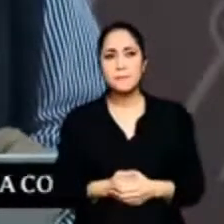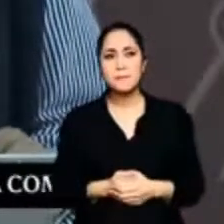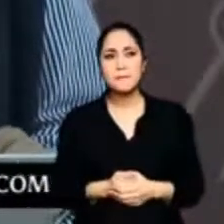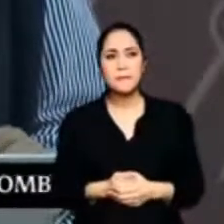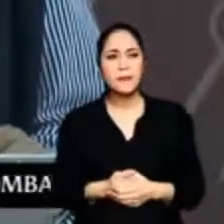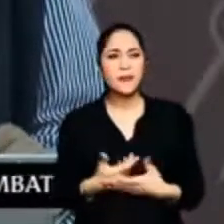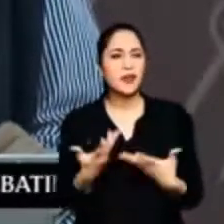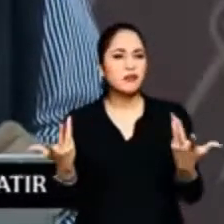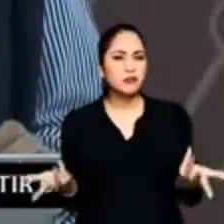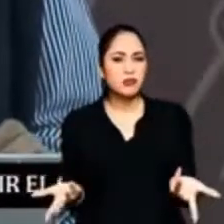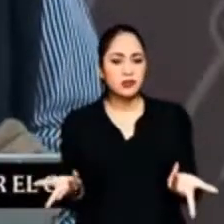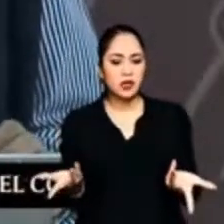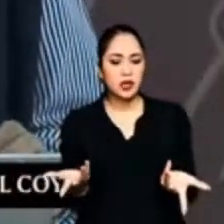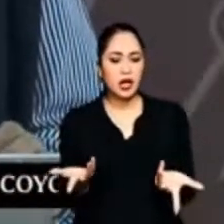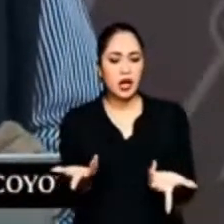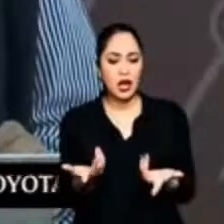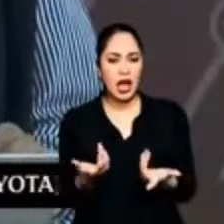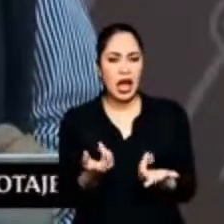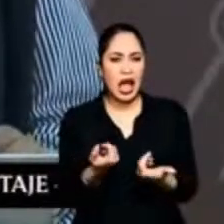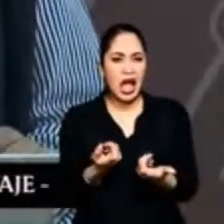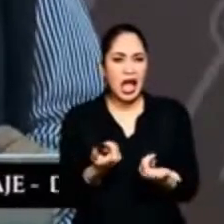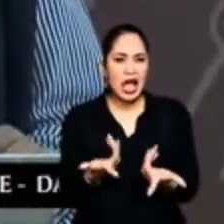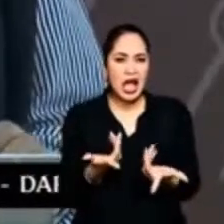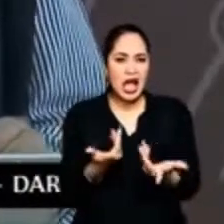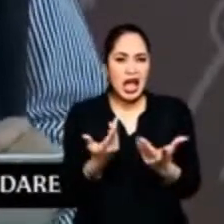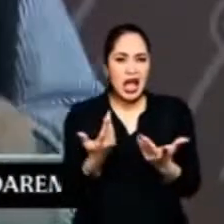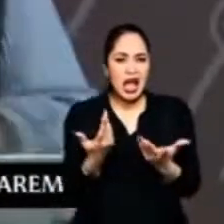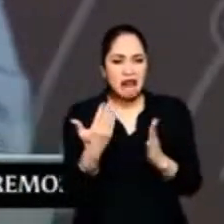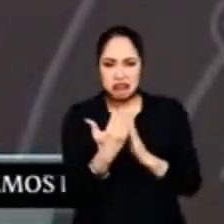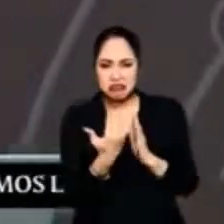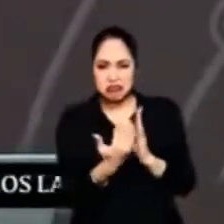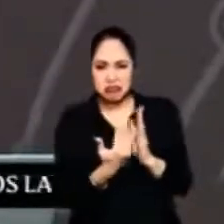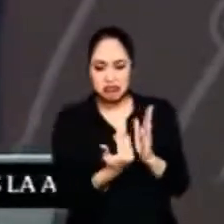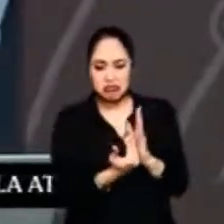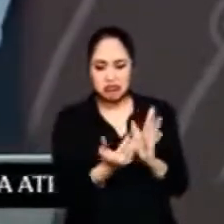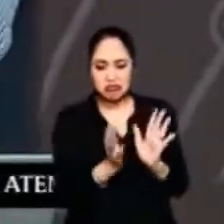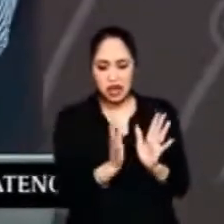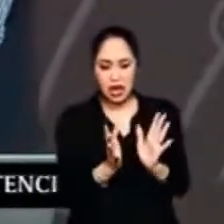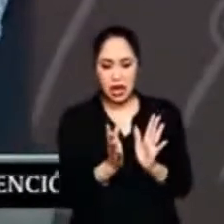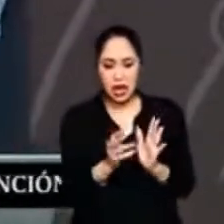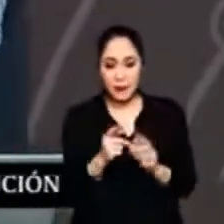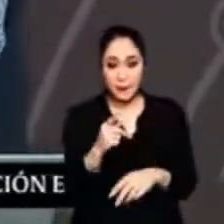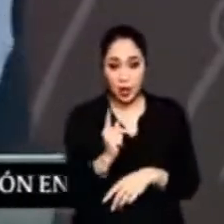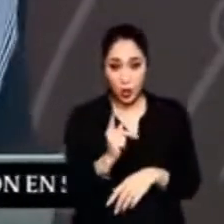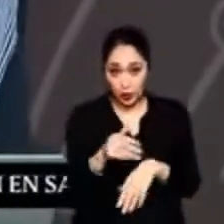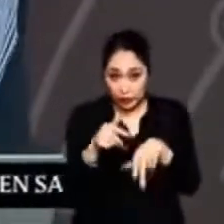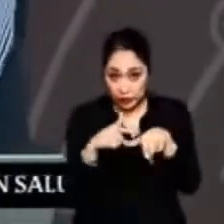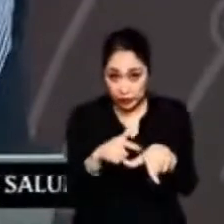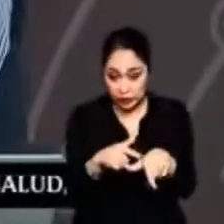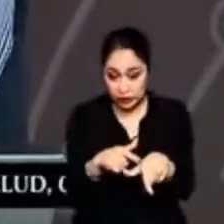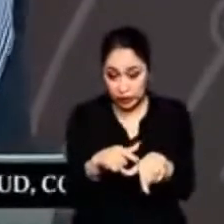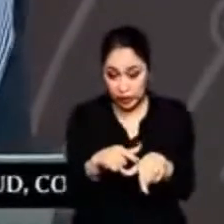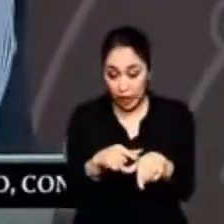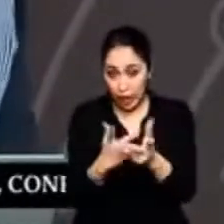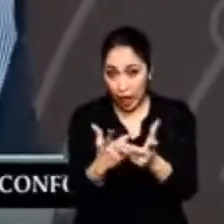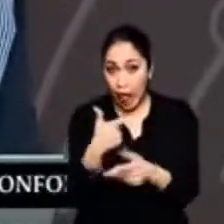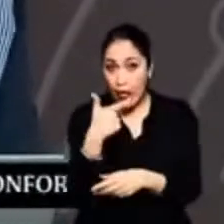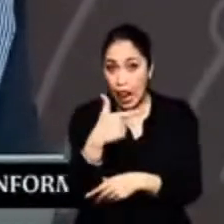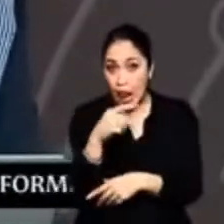probablemente cuestiones menores. No, lo que no vamos a quitar es el uso del